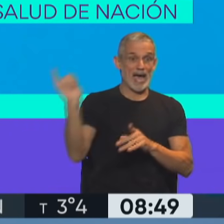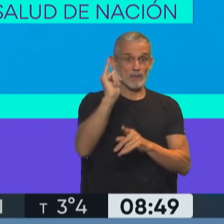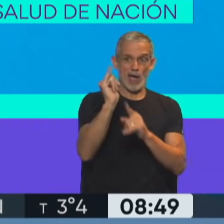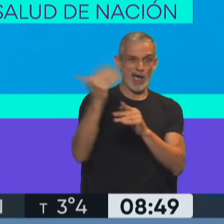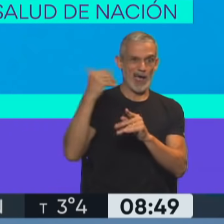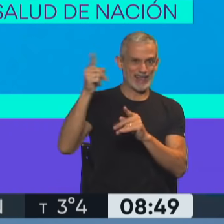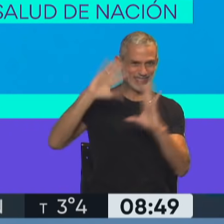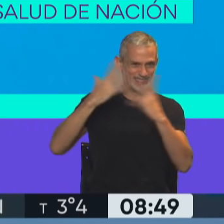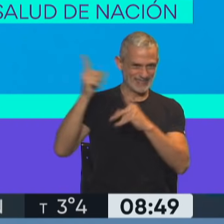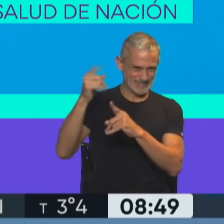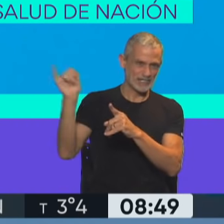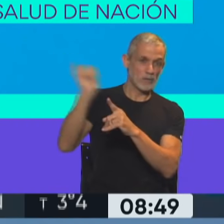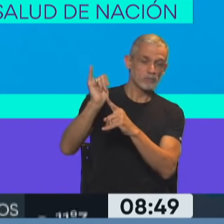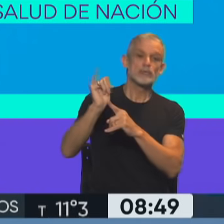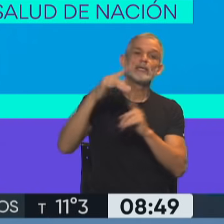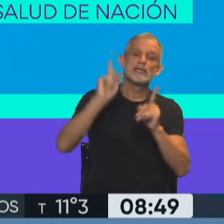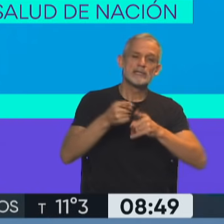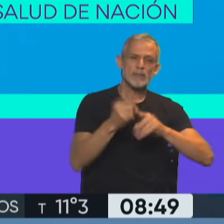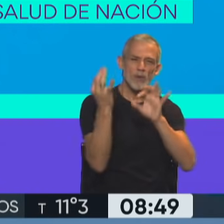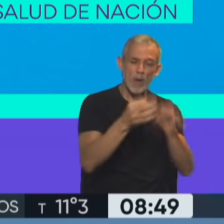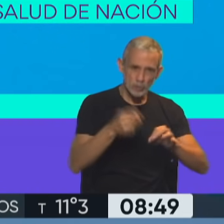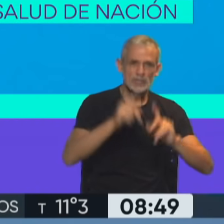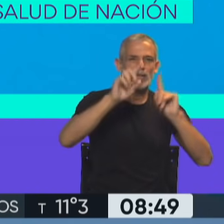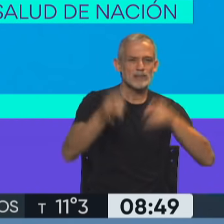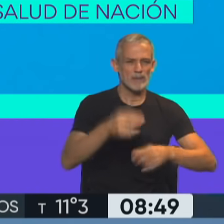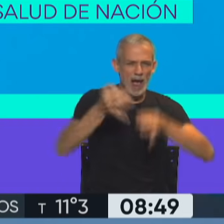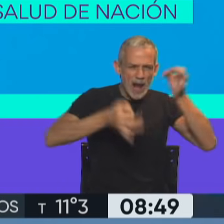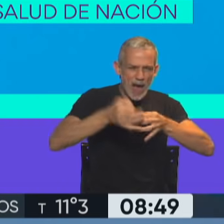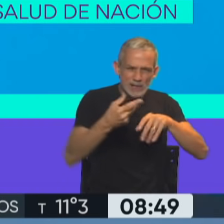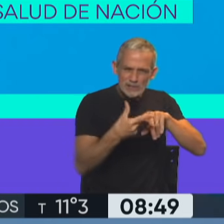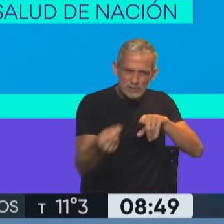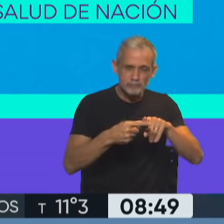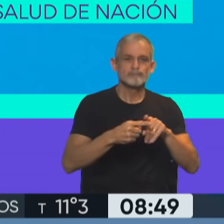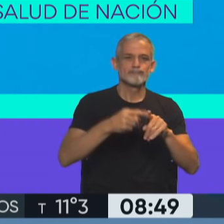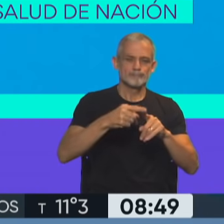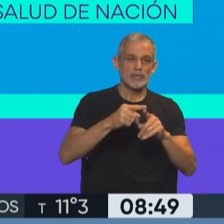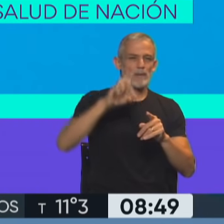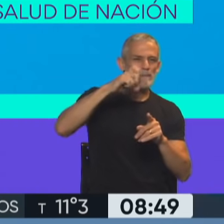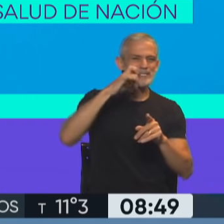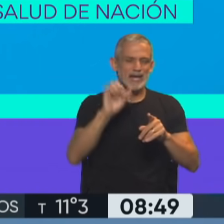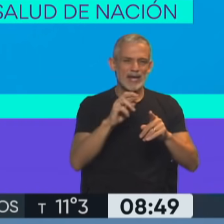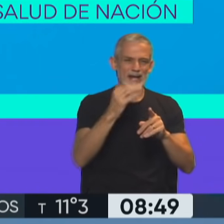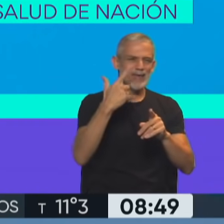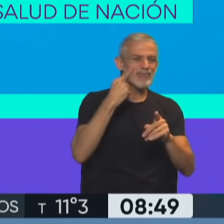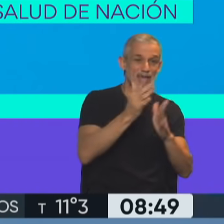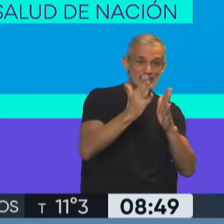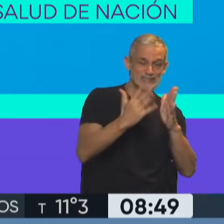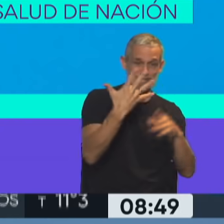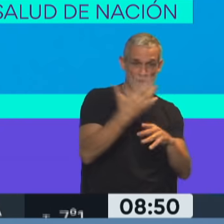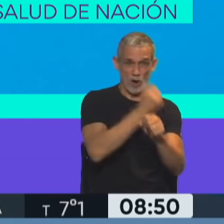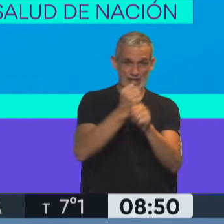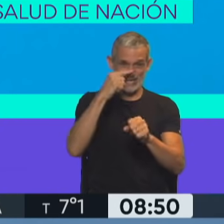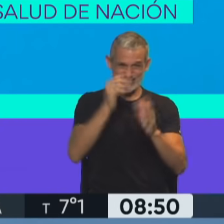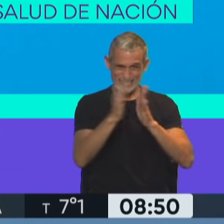y continuar haciendo el antígeno en el punto de ingreso y una PCR entre el día 5 y 7 del arribo, que